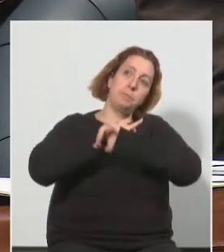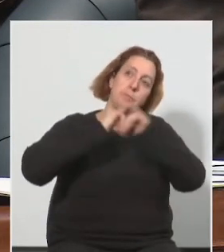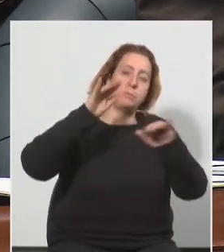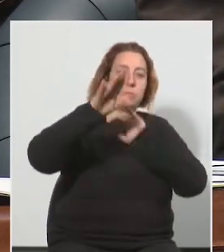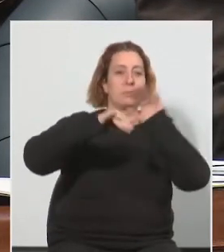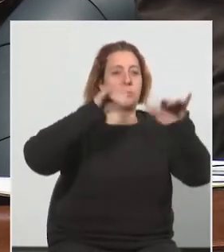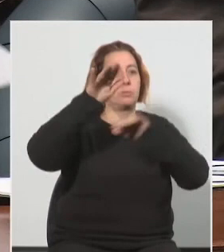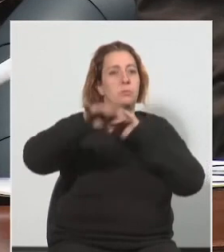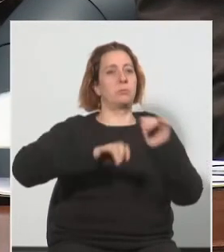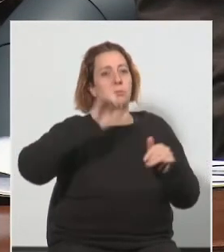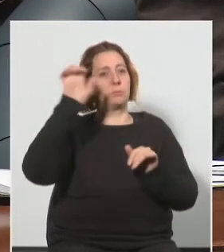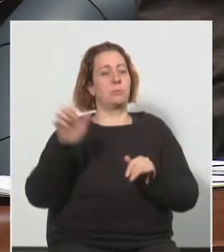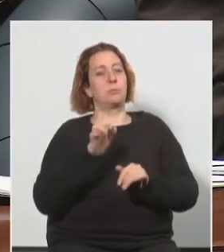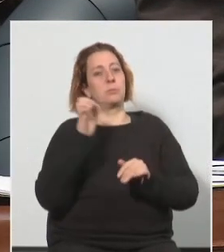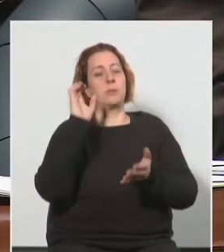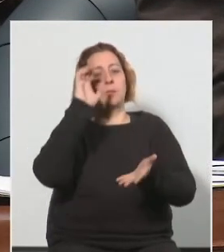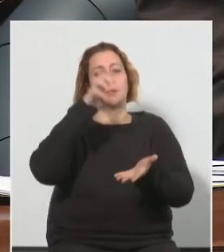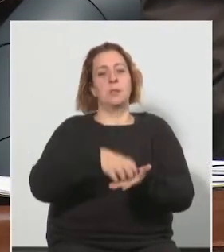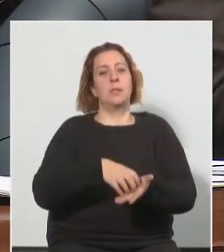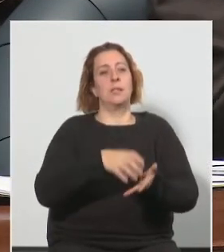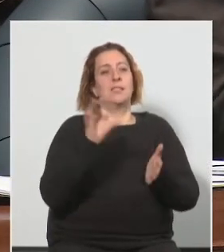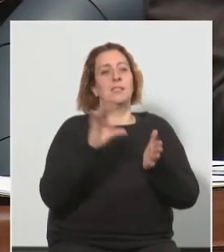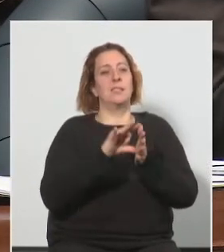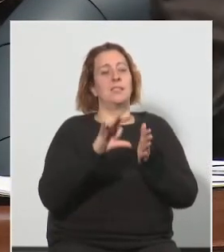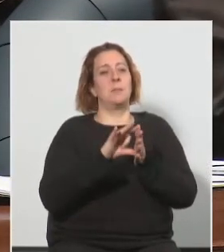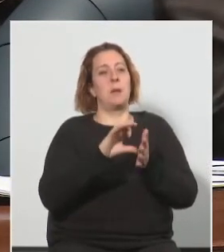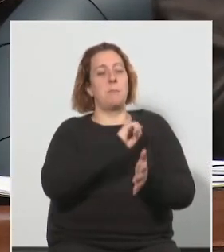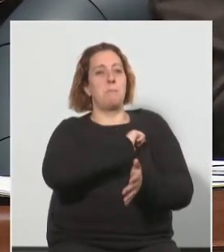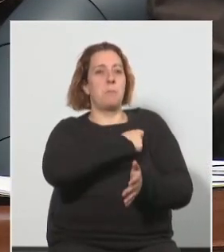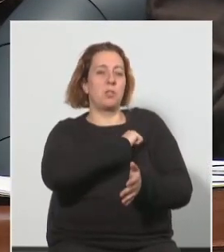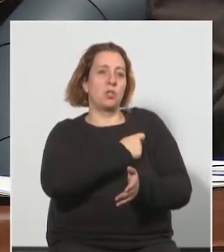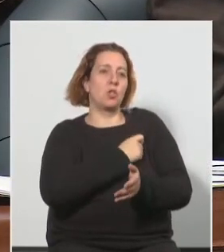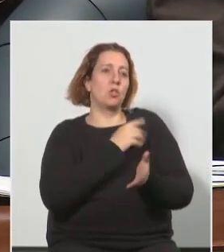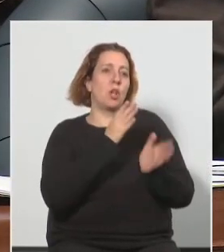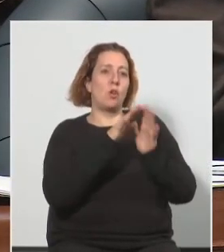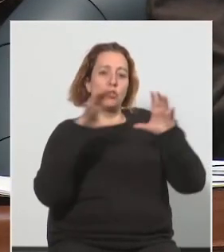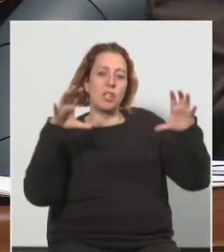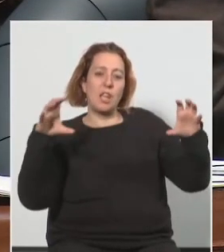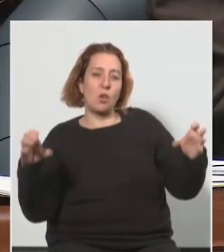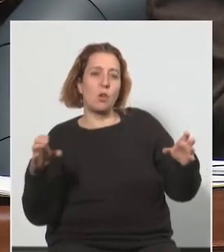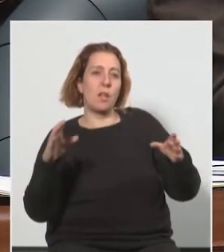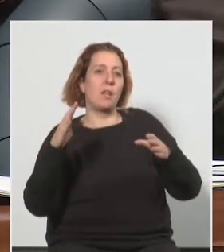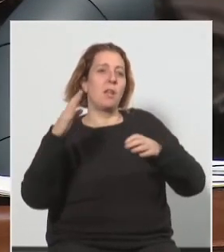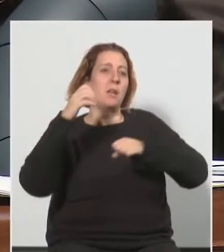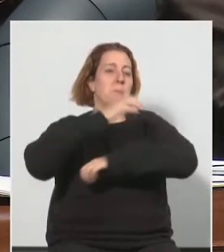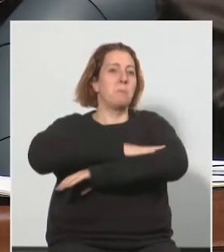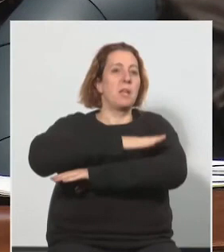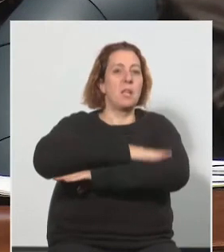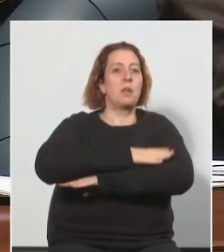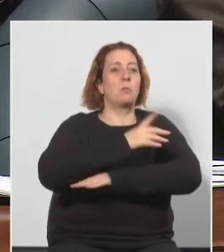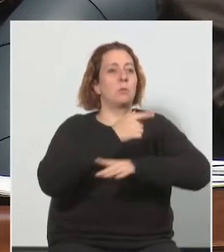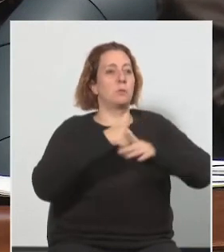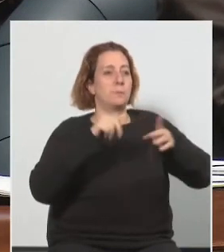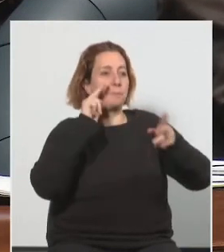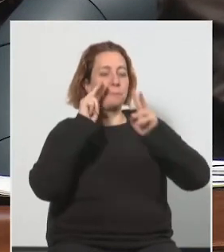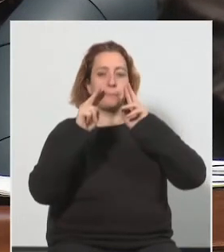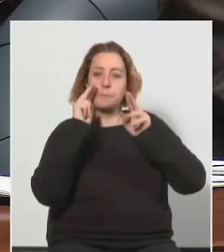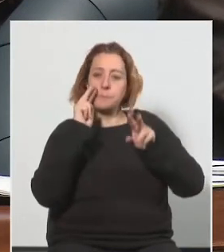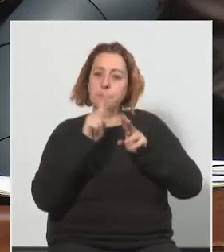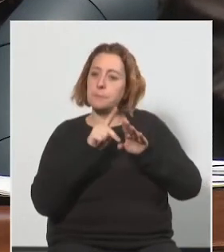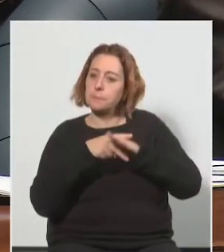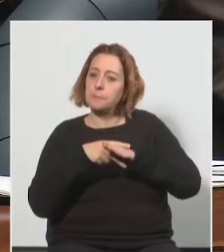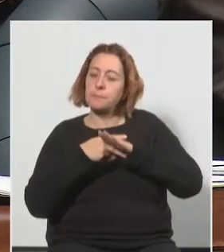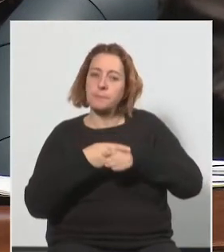adquisición de un sistema de inspección móvil de contenedores y vehículos, mantenimiento integral, servicio de